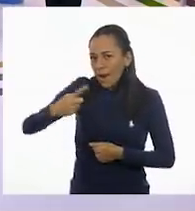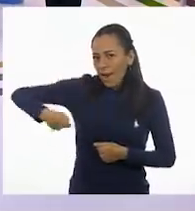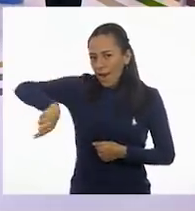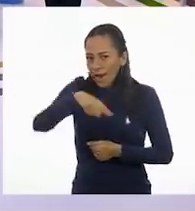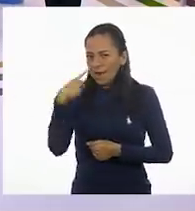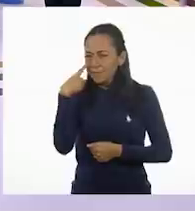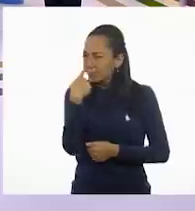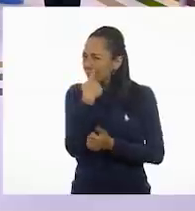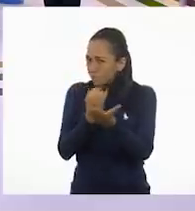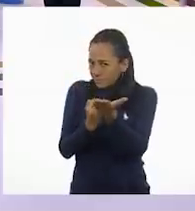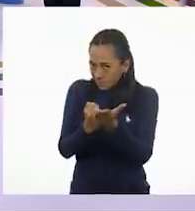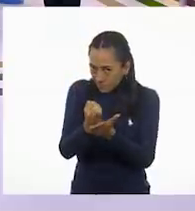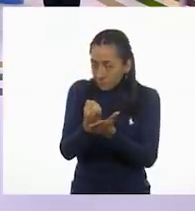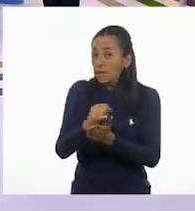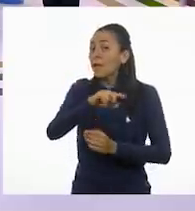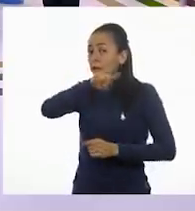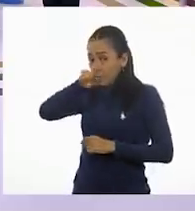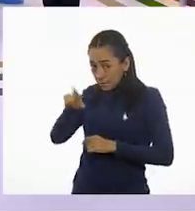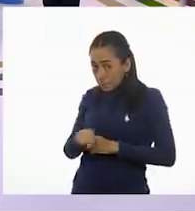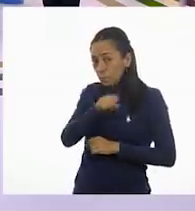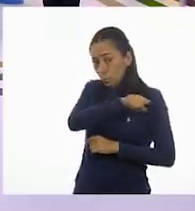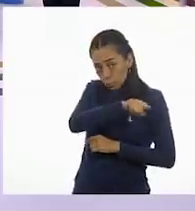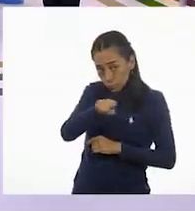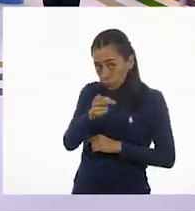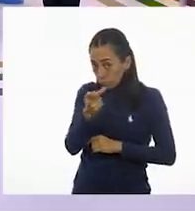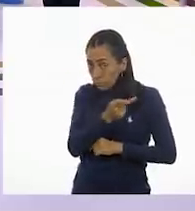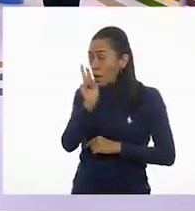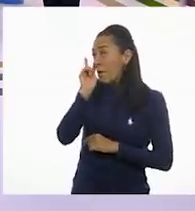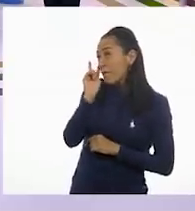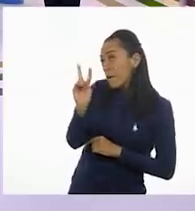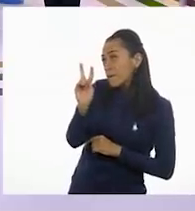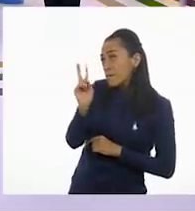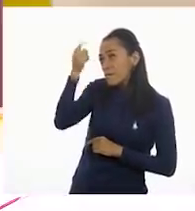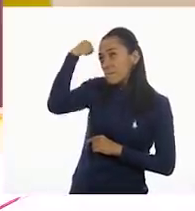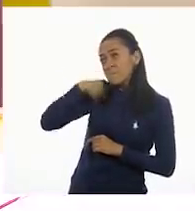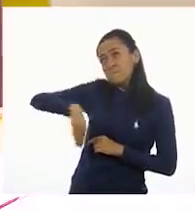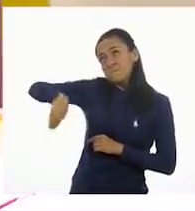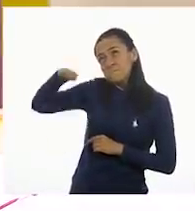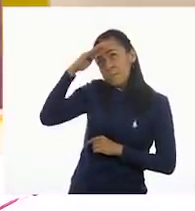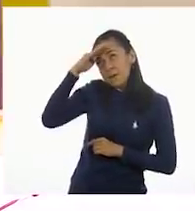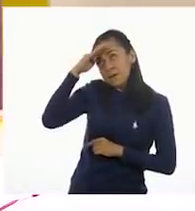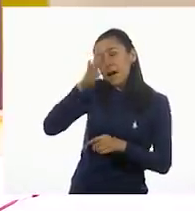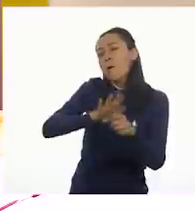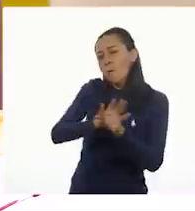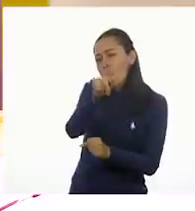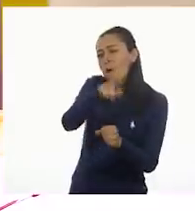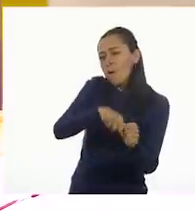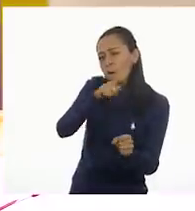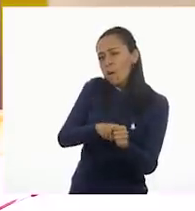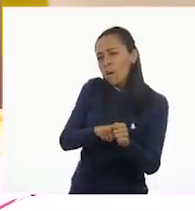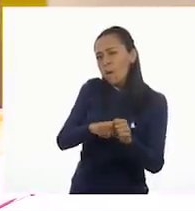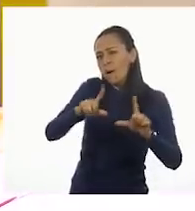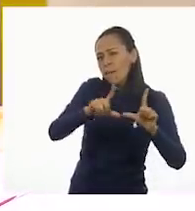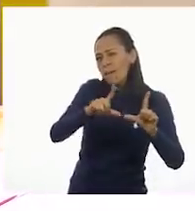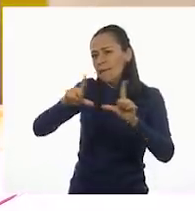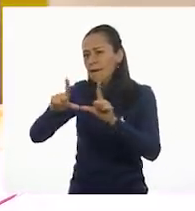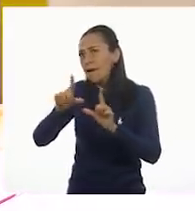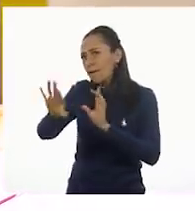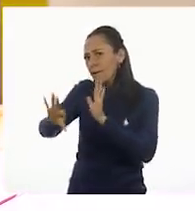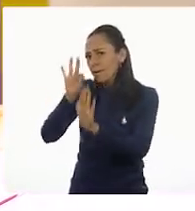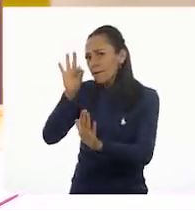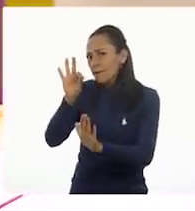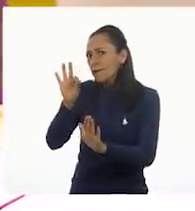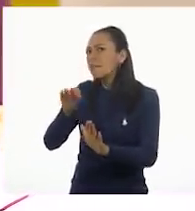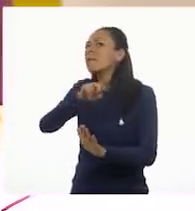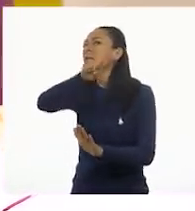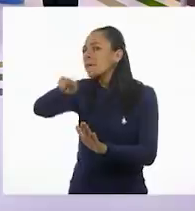que consideren representa lo que puede pasar en esto. ¿Están de acuerdo conmigo? ¿Están listos? ¡Sí, listísimos! Estoy